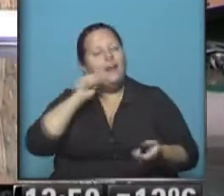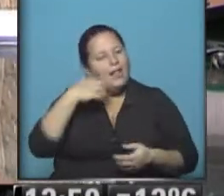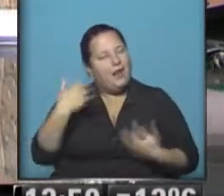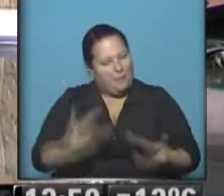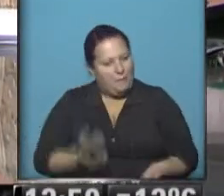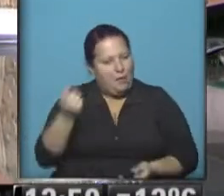claro que sí